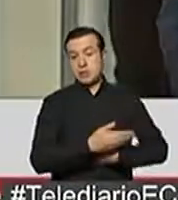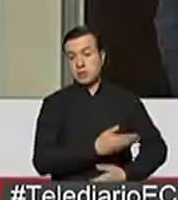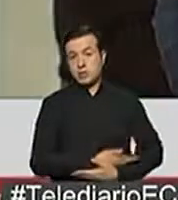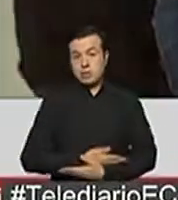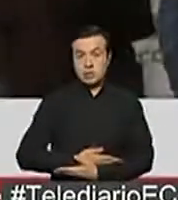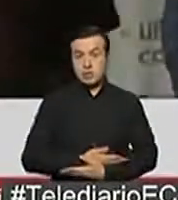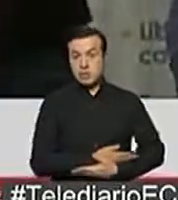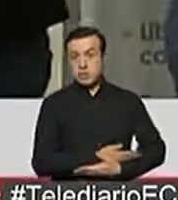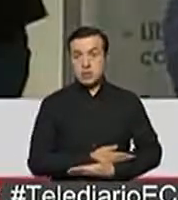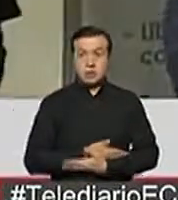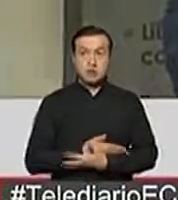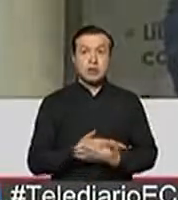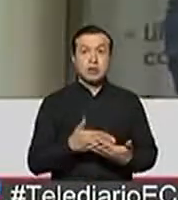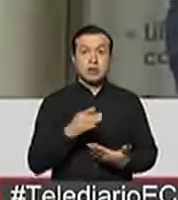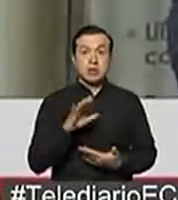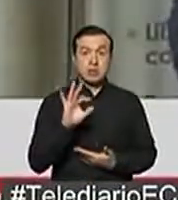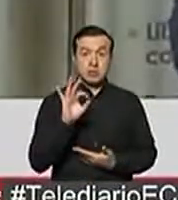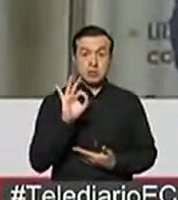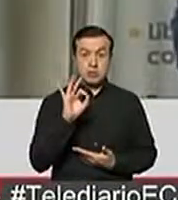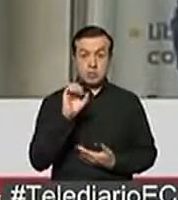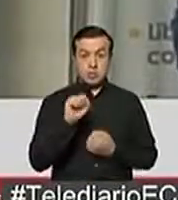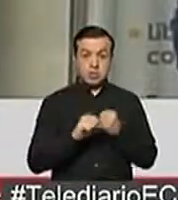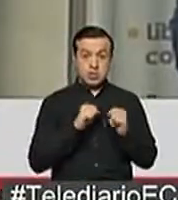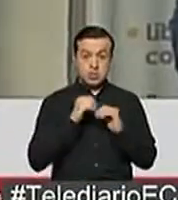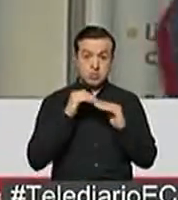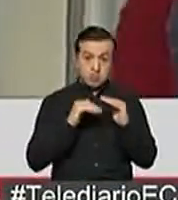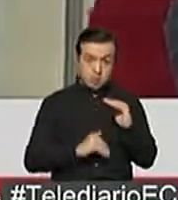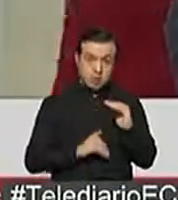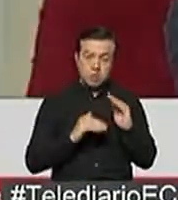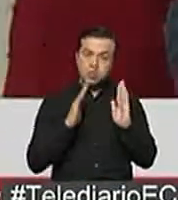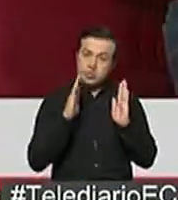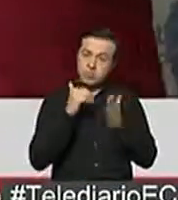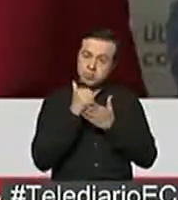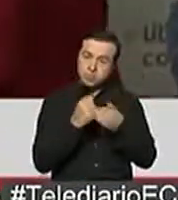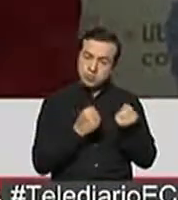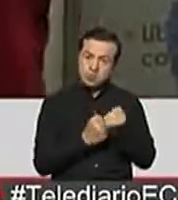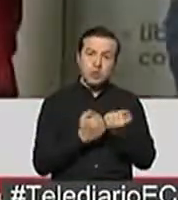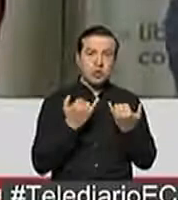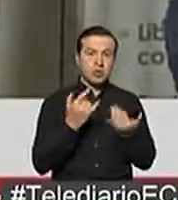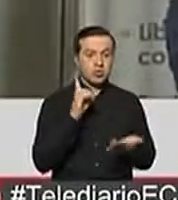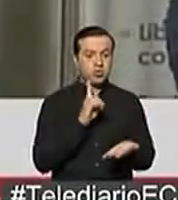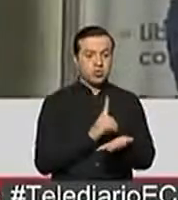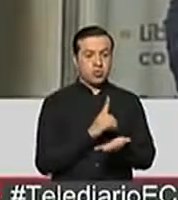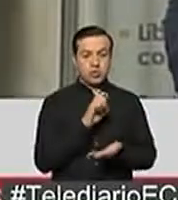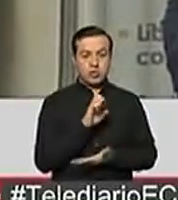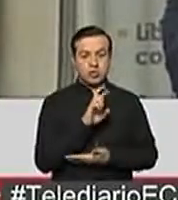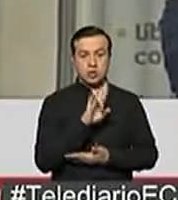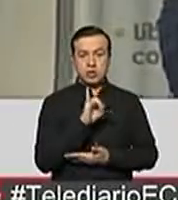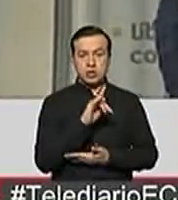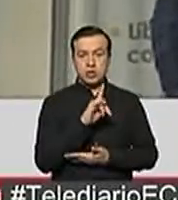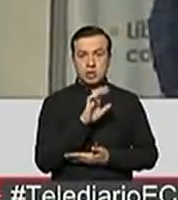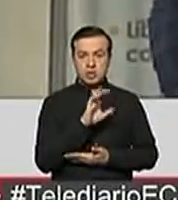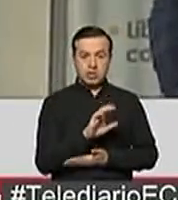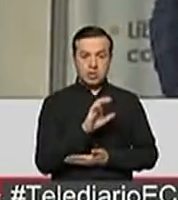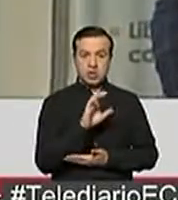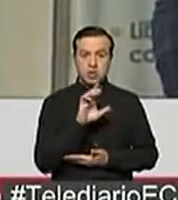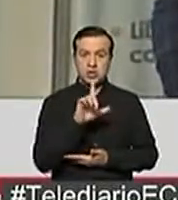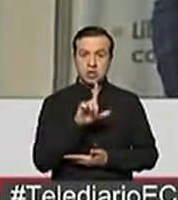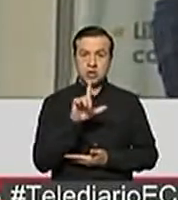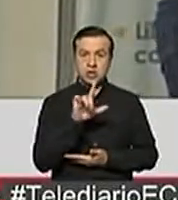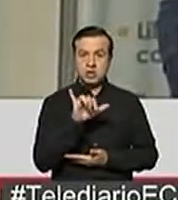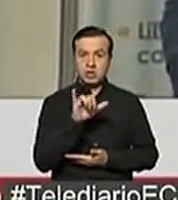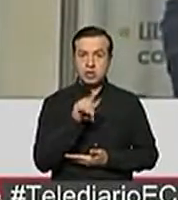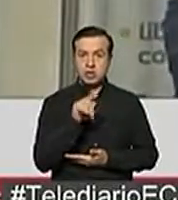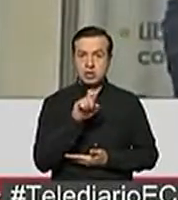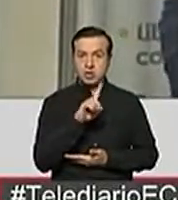que tienen menos de 19 años. Vamos a conversar en este avance con el doctor Eric Yepes, quien es administrador técnico